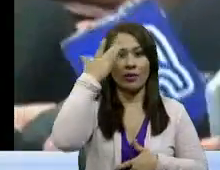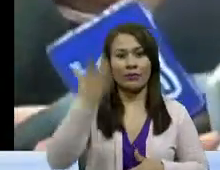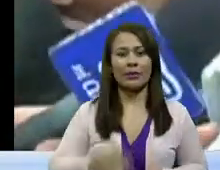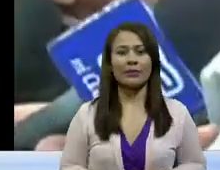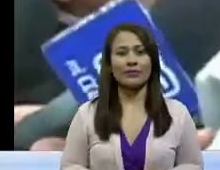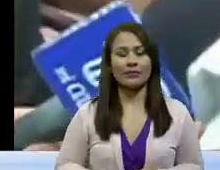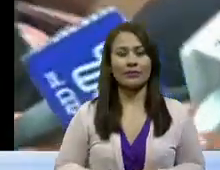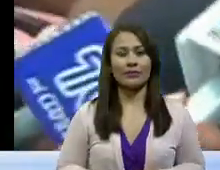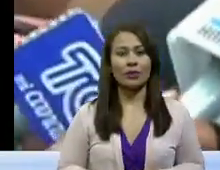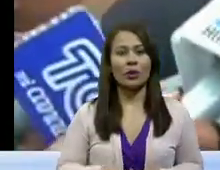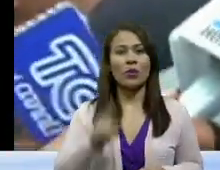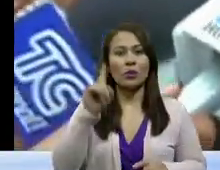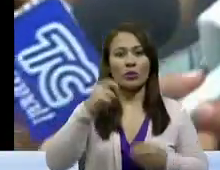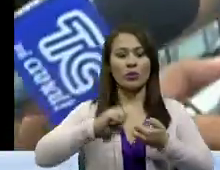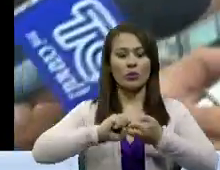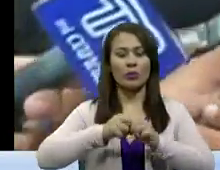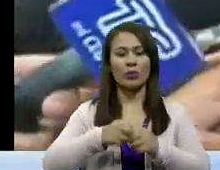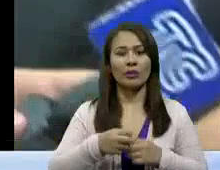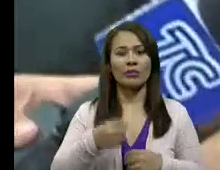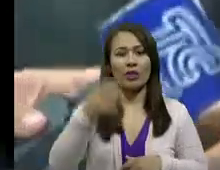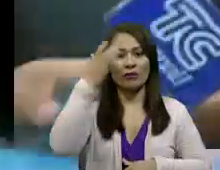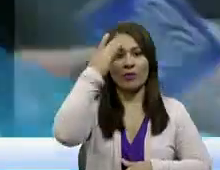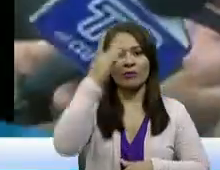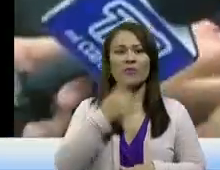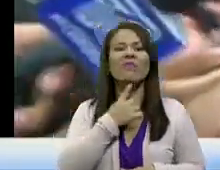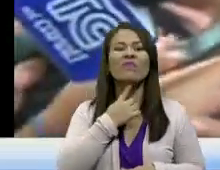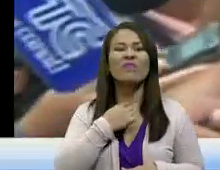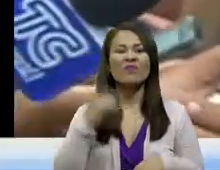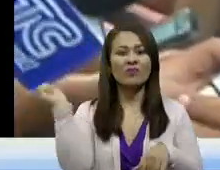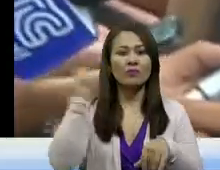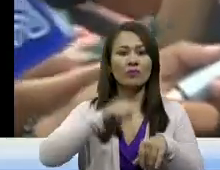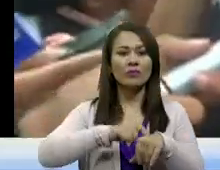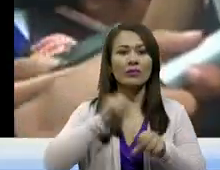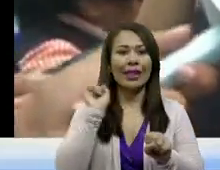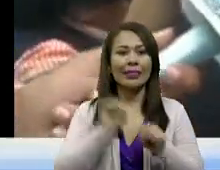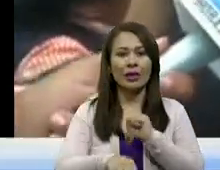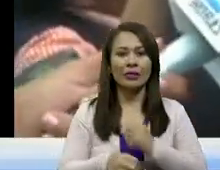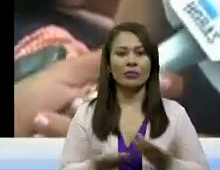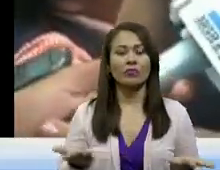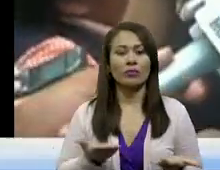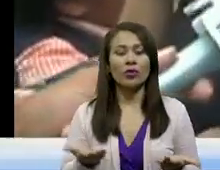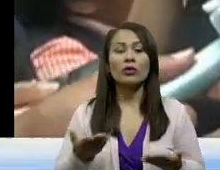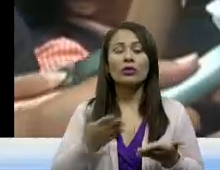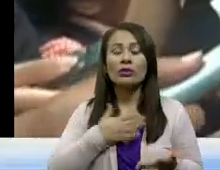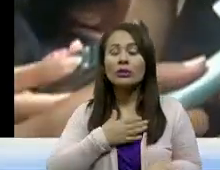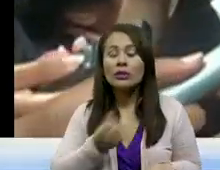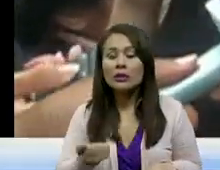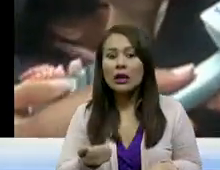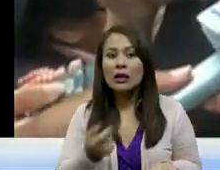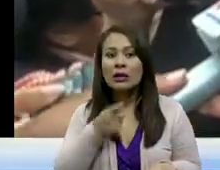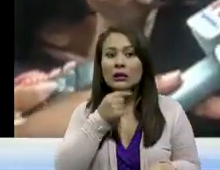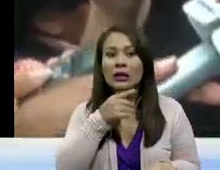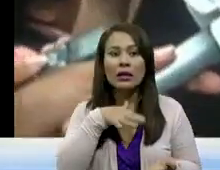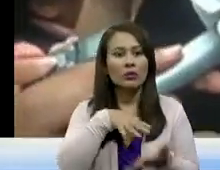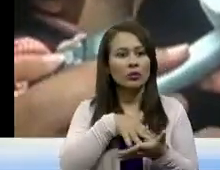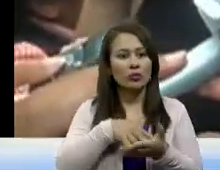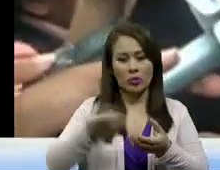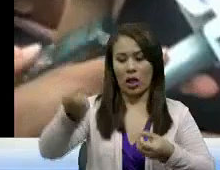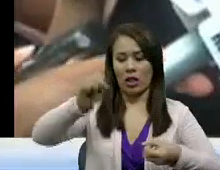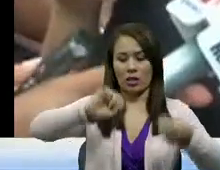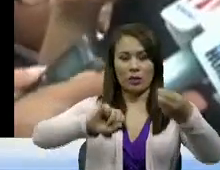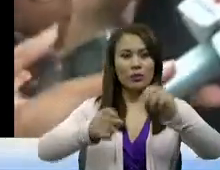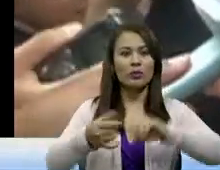de una infección meningococcémica, por el bacterio meningococo. Es un caso sospechoso, no está confirmado por estudios de laboratorio que se